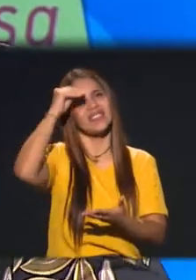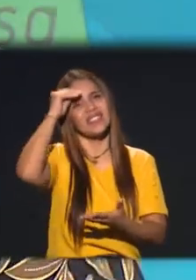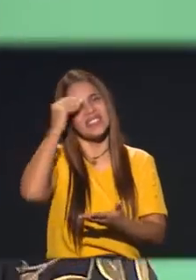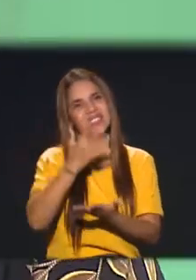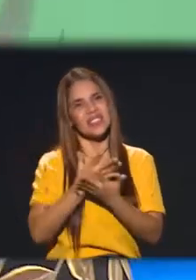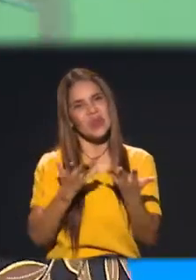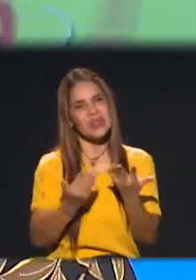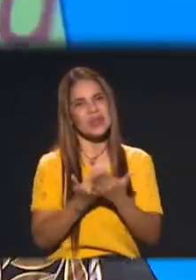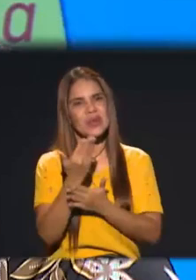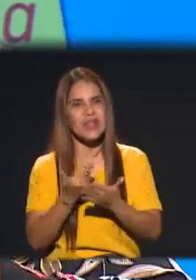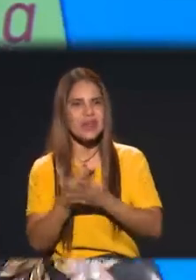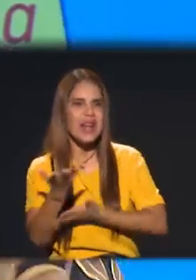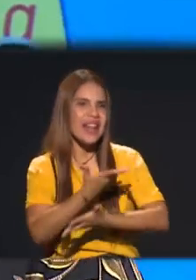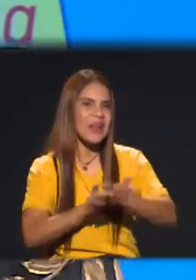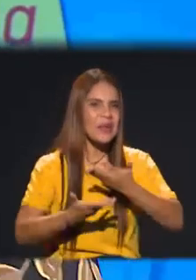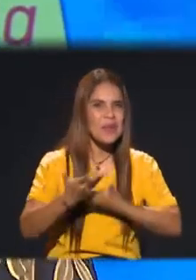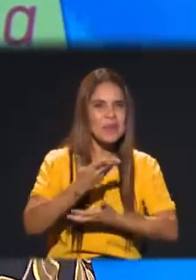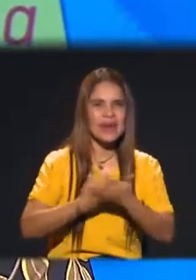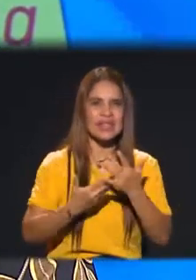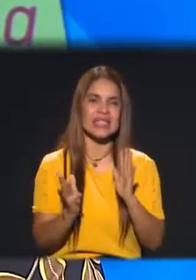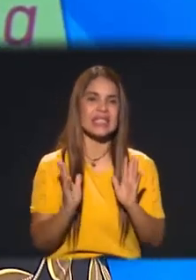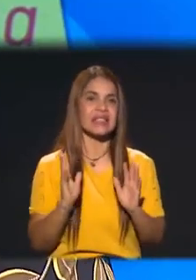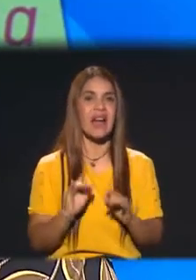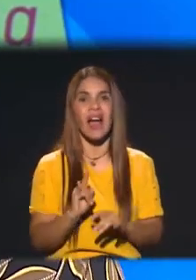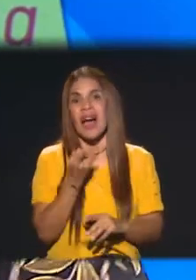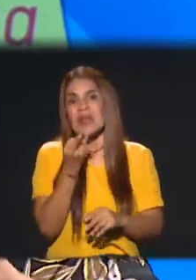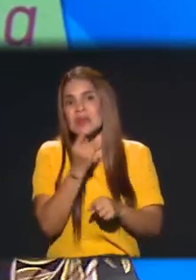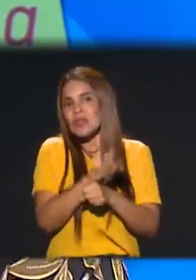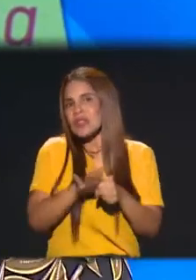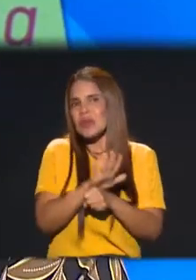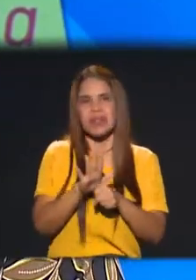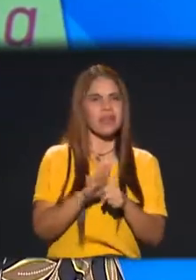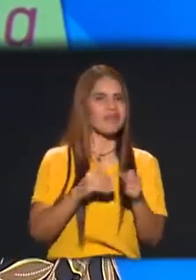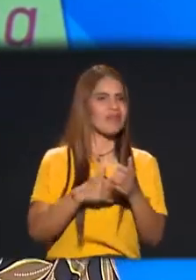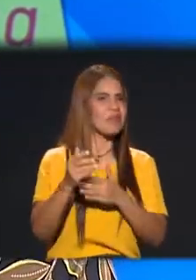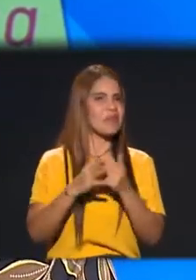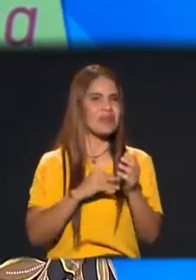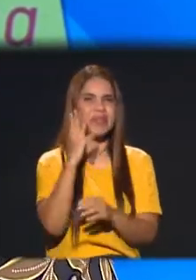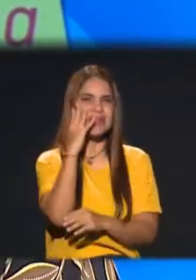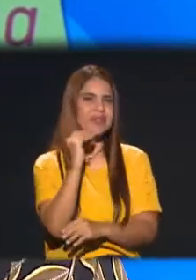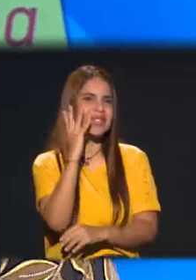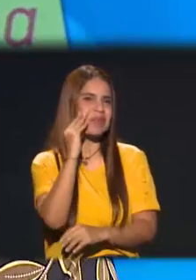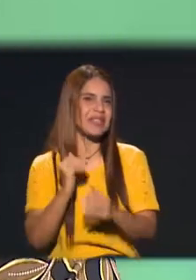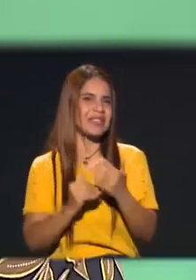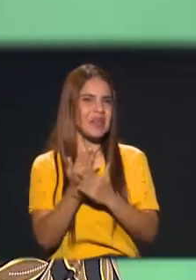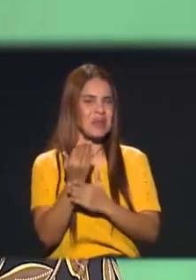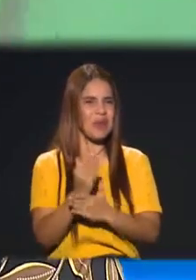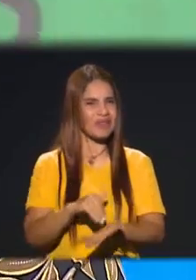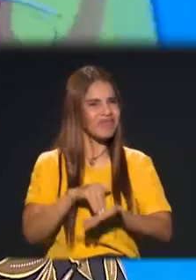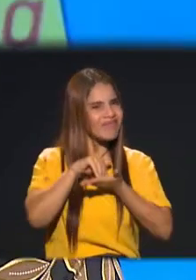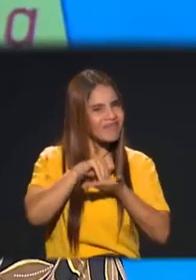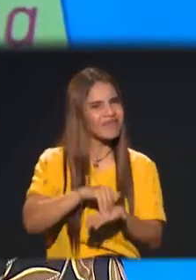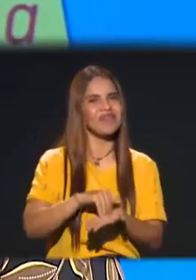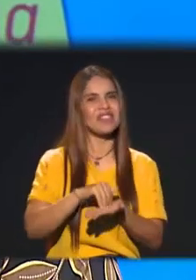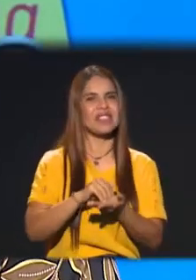de hacer cosas nuevas con ellos y de utilizar eso que nos está pasando para vivir experiencias nuevas que nos hagan todavía más interesante